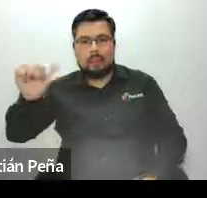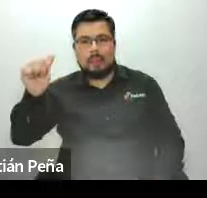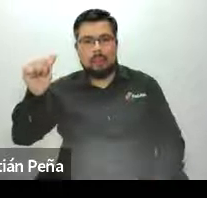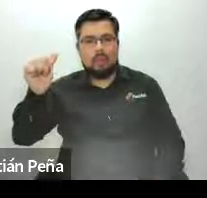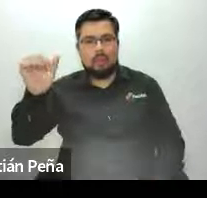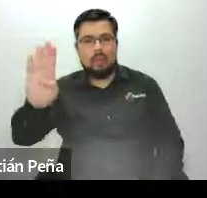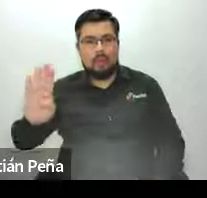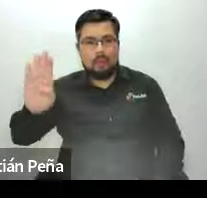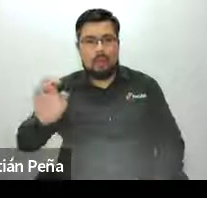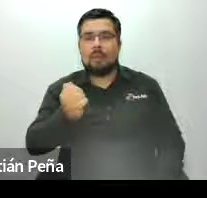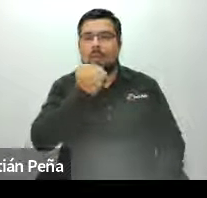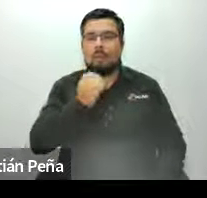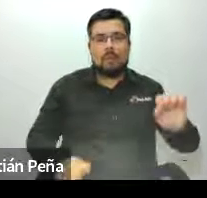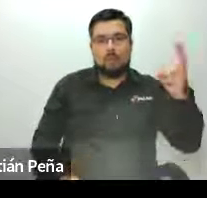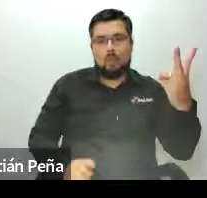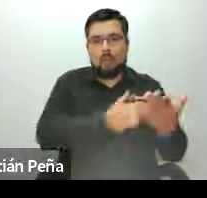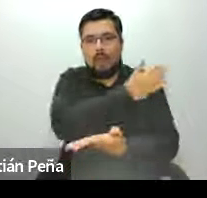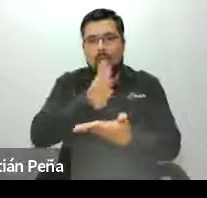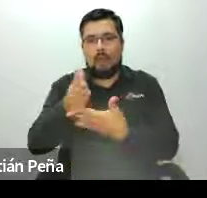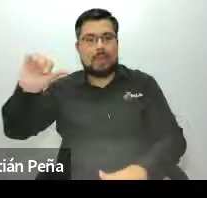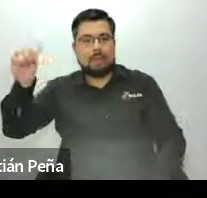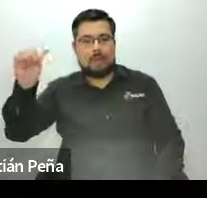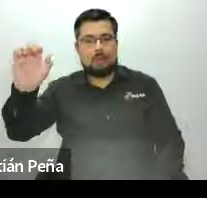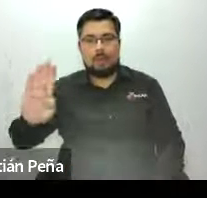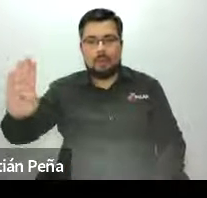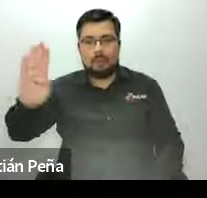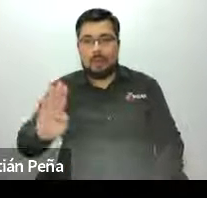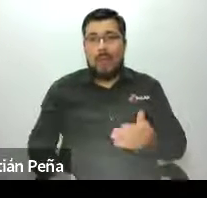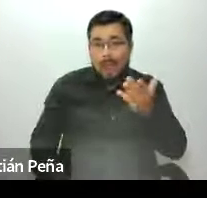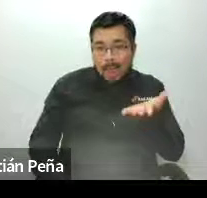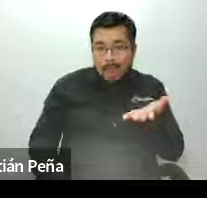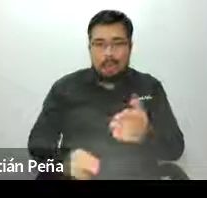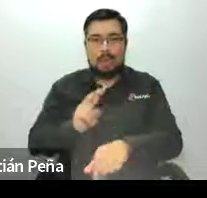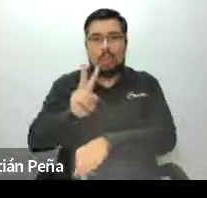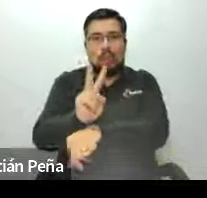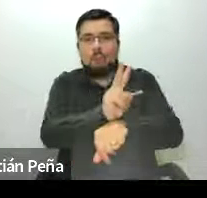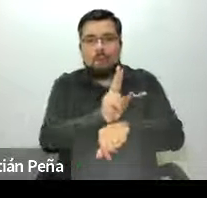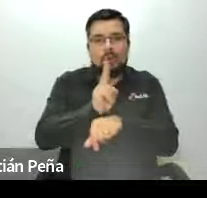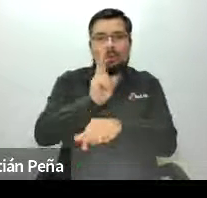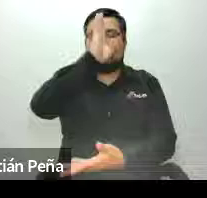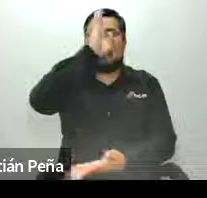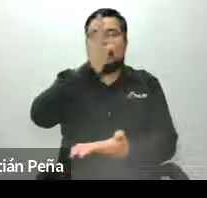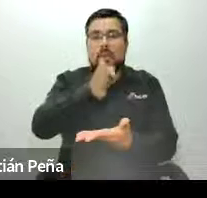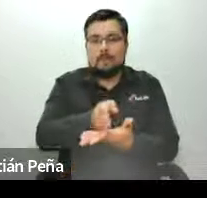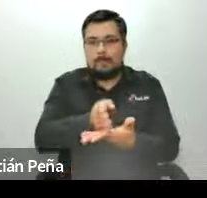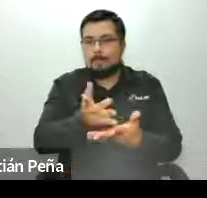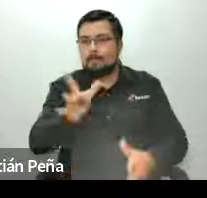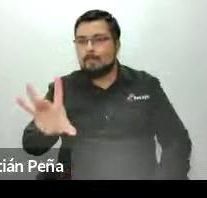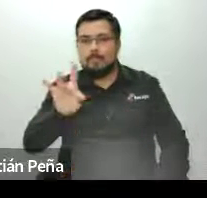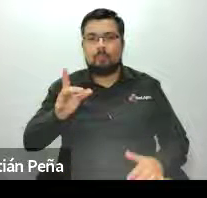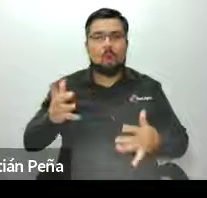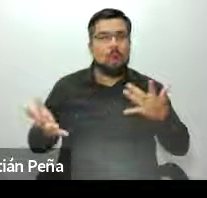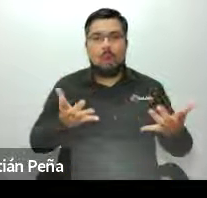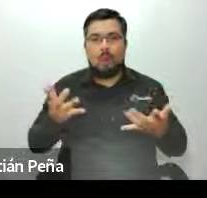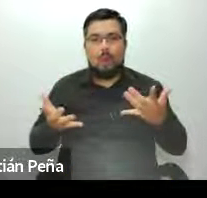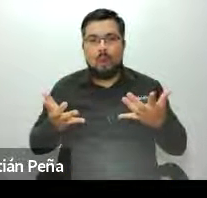segundo a sexto, y entonces ahí donde el docente puede ir tomando decisiones en términos de cómo va jugando con los niveles de complejidad